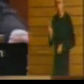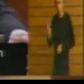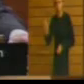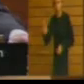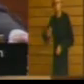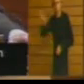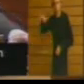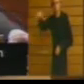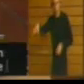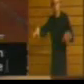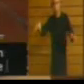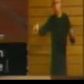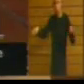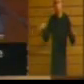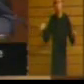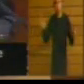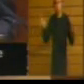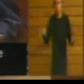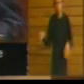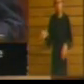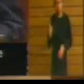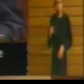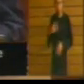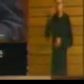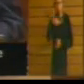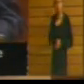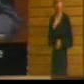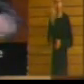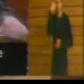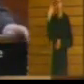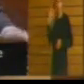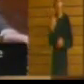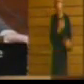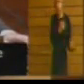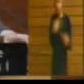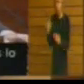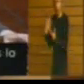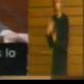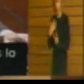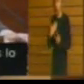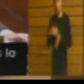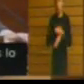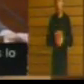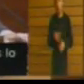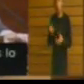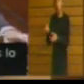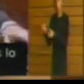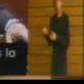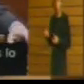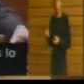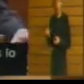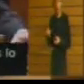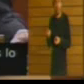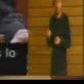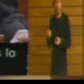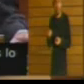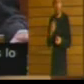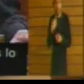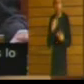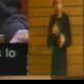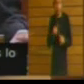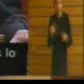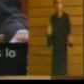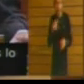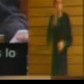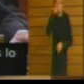o 14 en otro centro educativo. Eso los padres lo deberán saber. Pues bueno, con la información que facilita el Gobierno, este tipo de cuestiones brillan